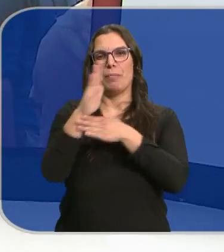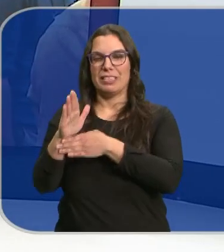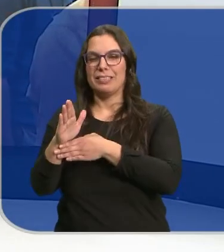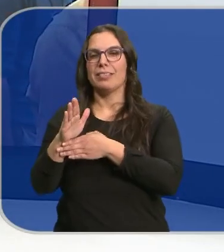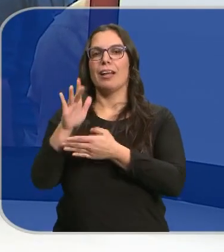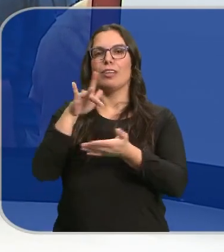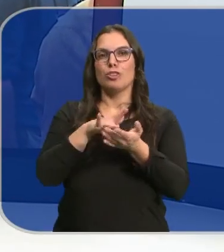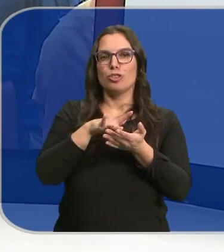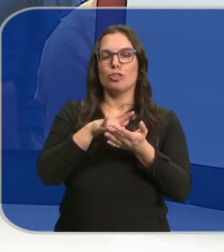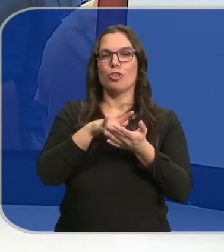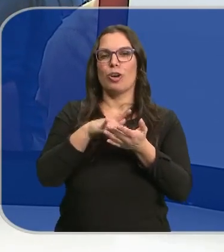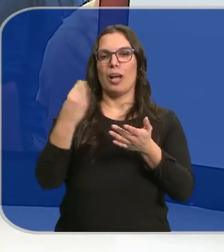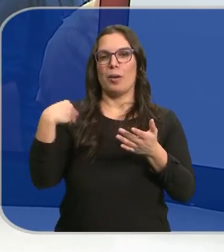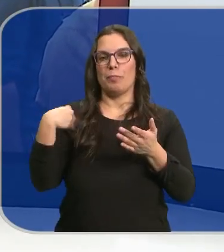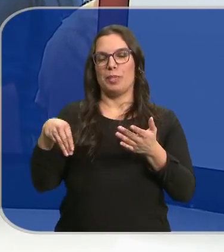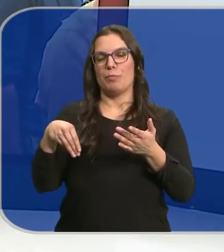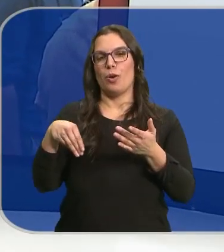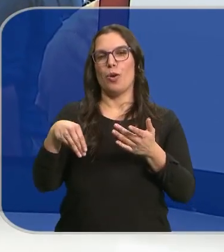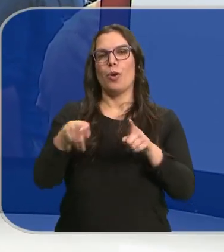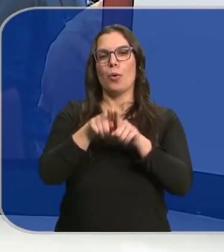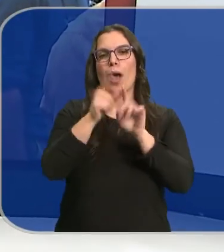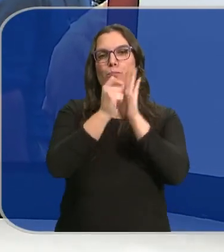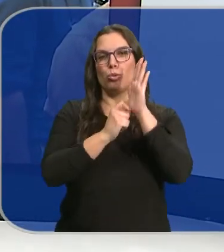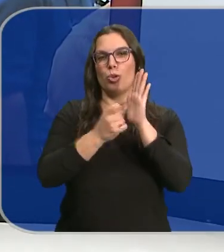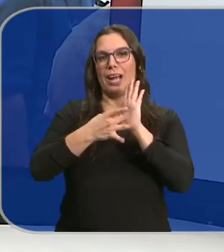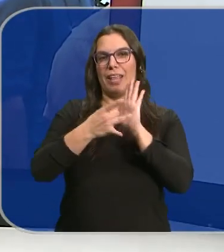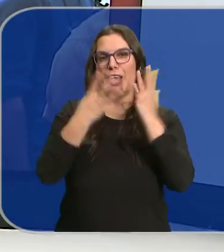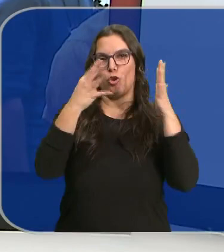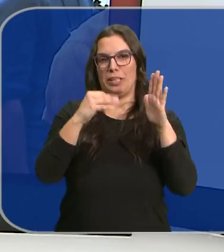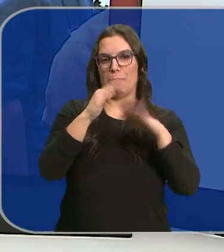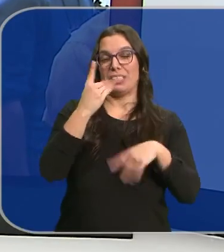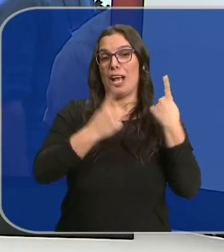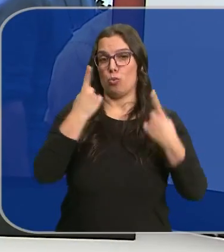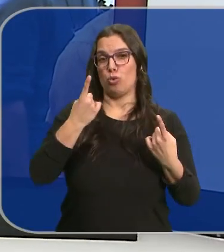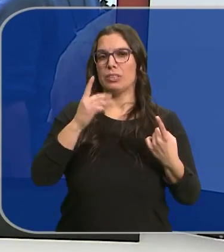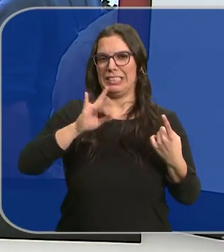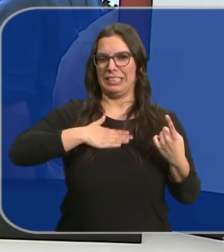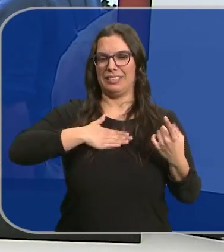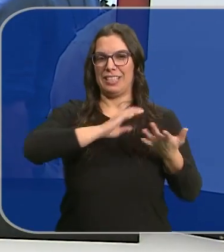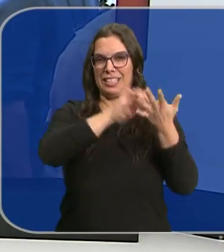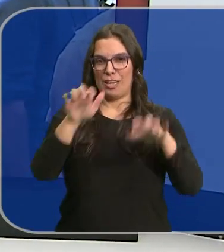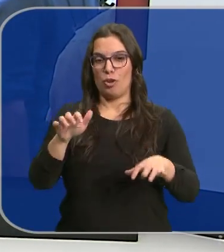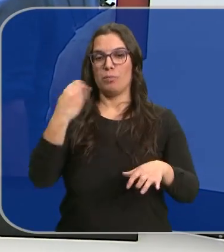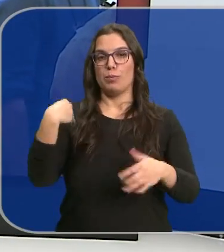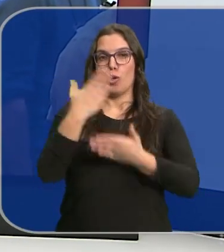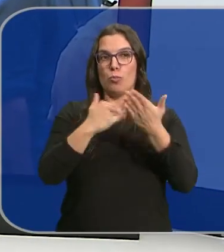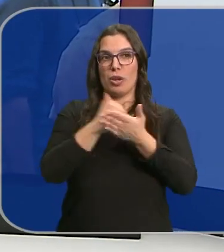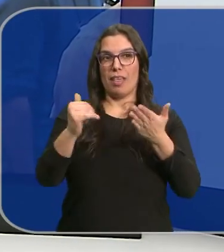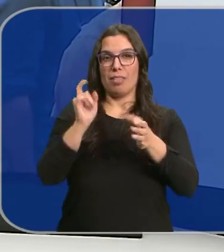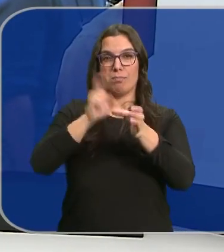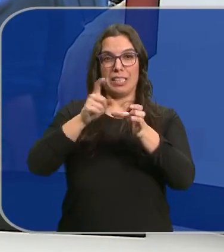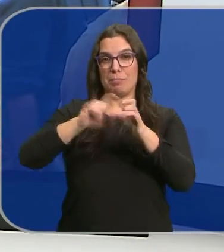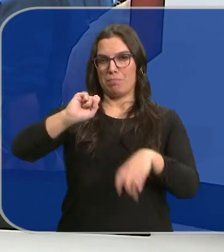menos 90 puntos de calidad de la guía Peñín. Una cuarta parte son de Castilla y León, la comunidad que por segundo año tiene